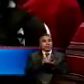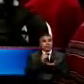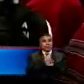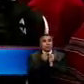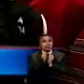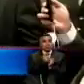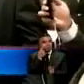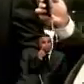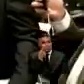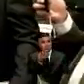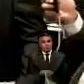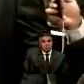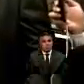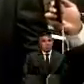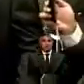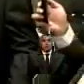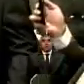Veamos.